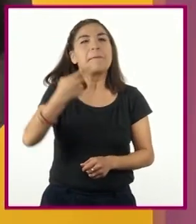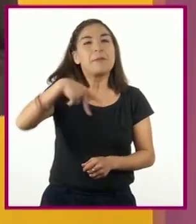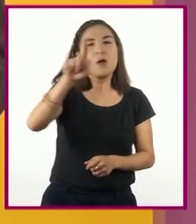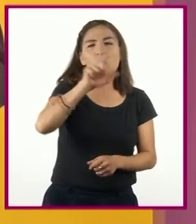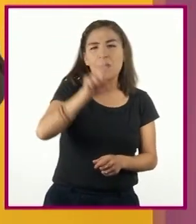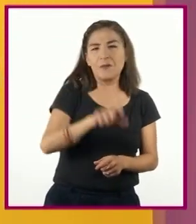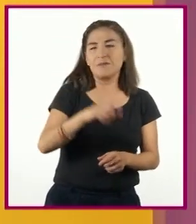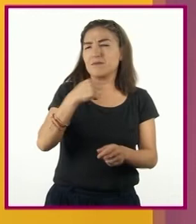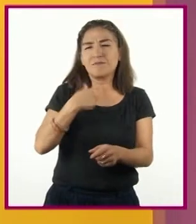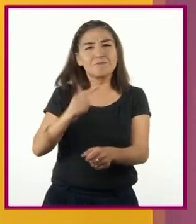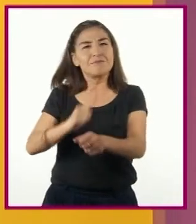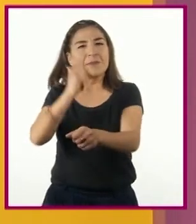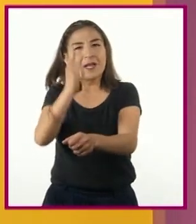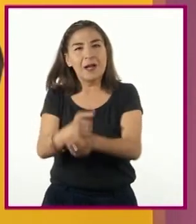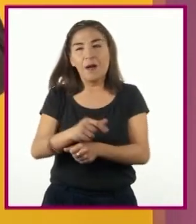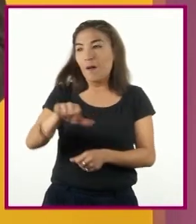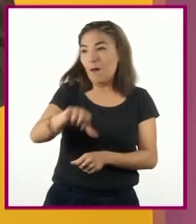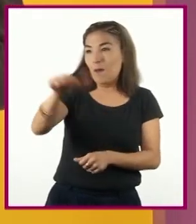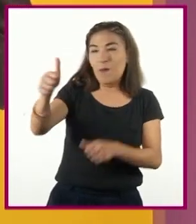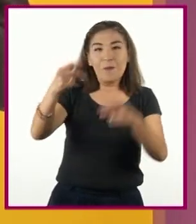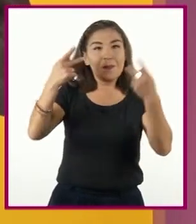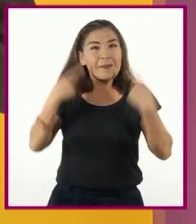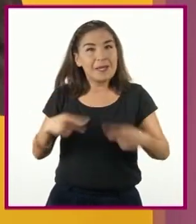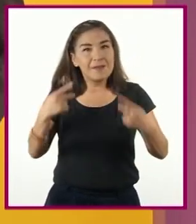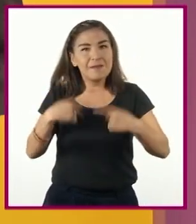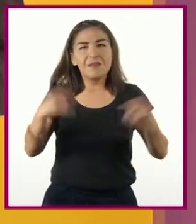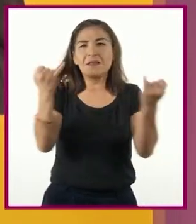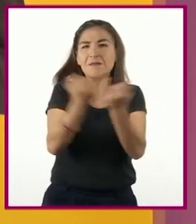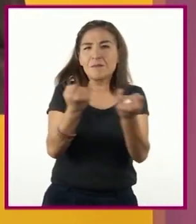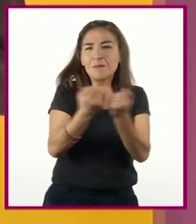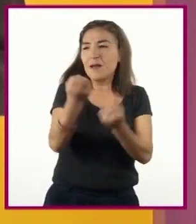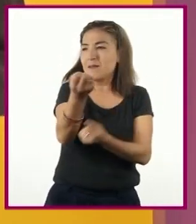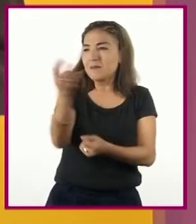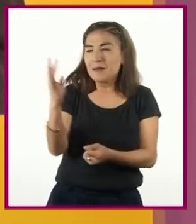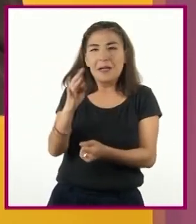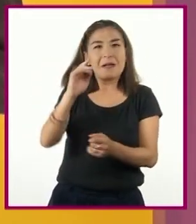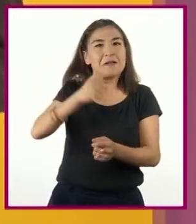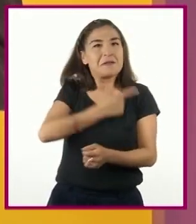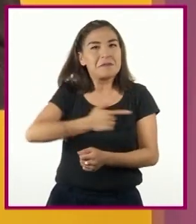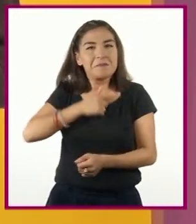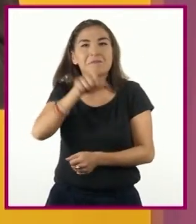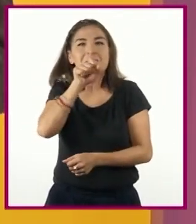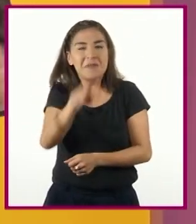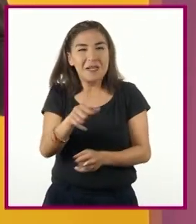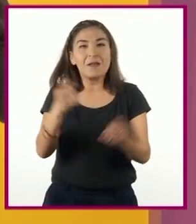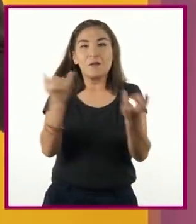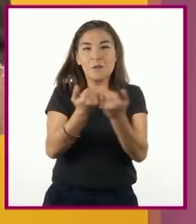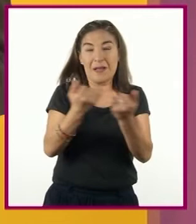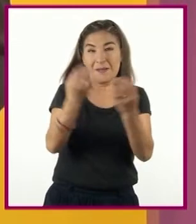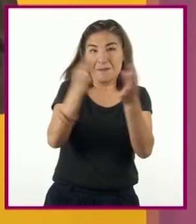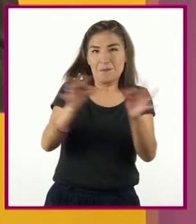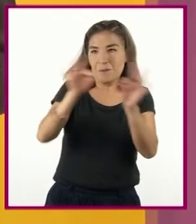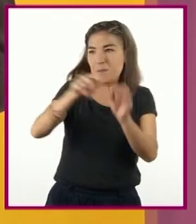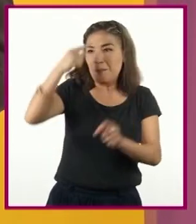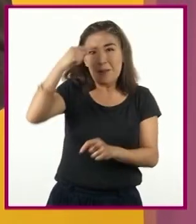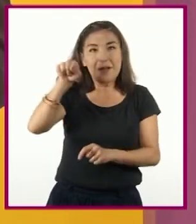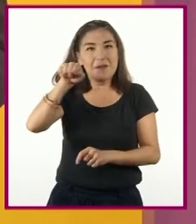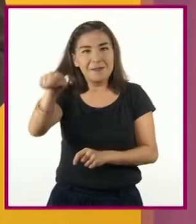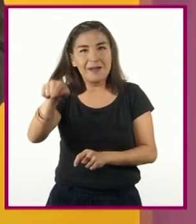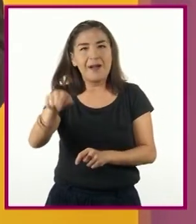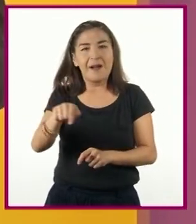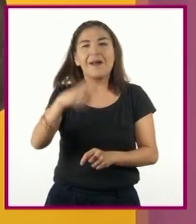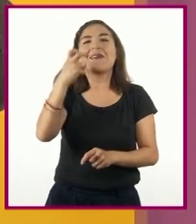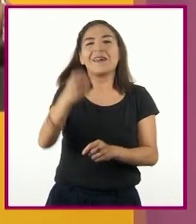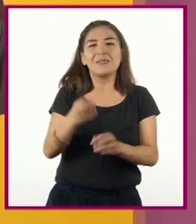damos cuenta de que coincidimos con los rasgos de otras personas y también son importantes para ellas, entonces